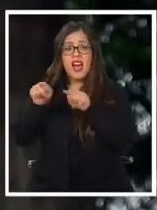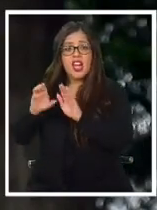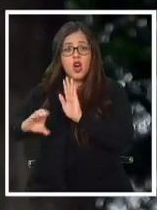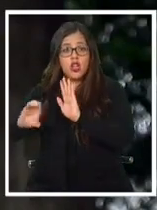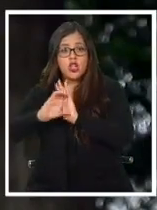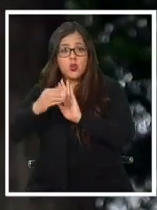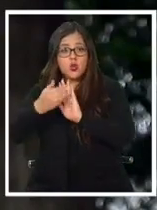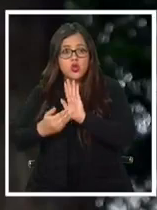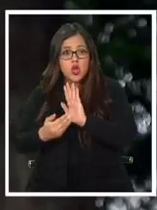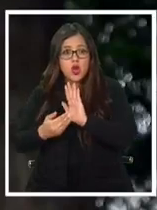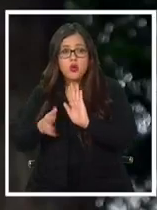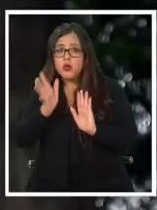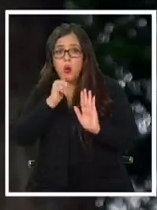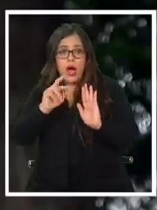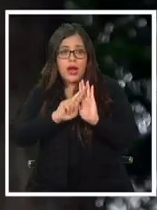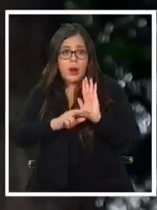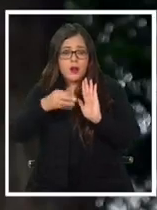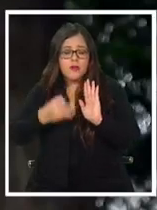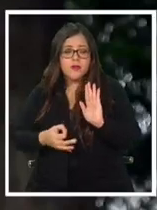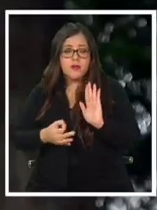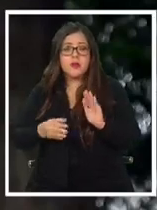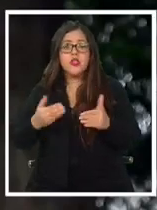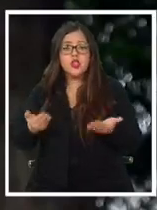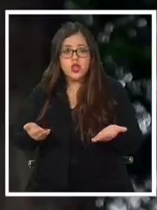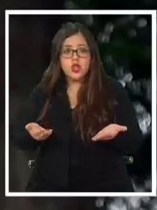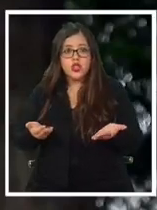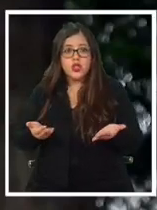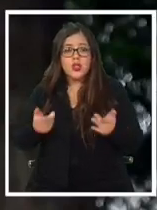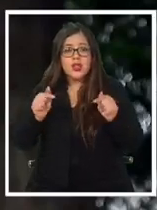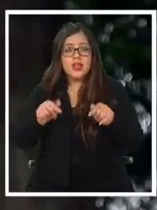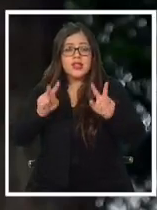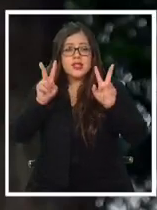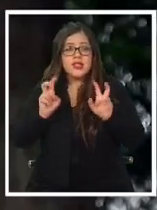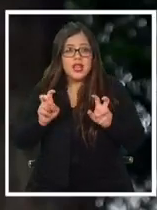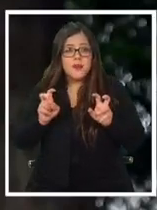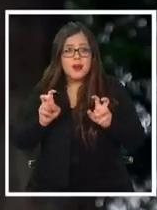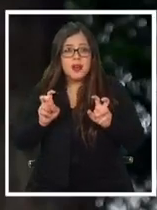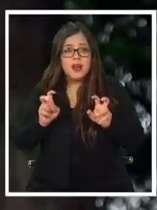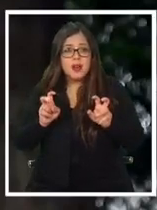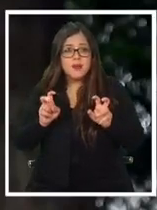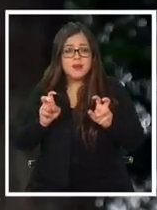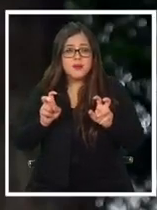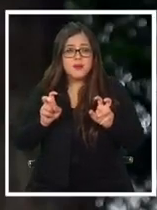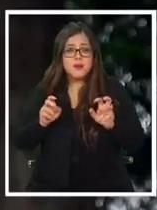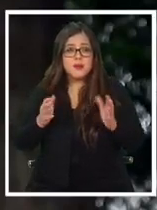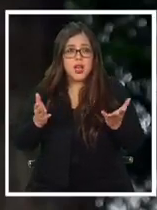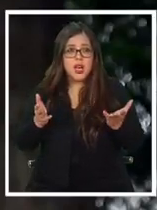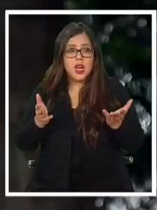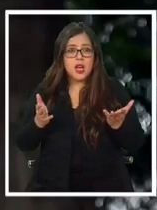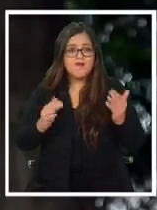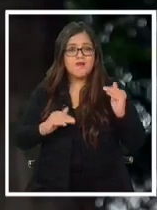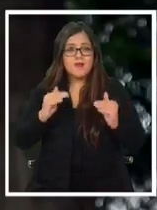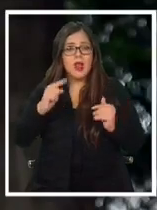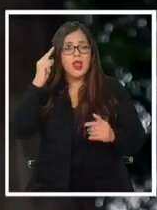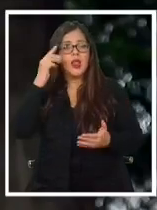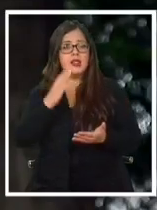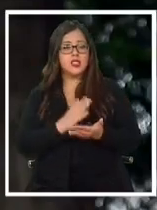contener la regla respectiva. Y entonces esa cuestión va a quedar entregada a la decisión